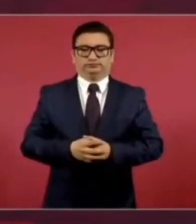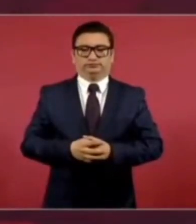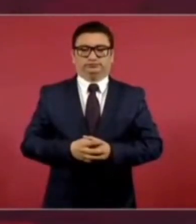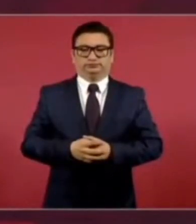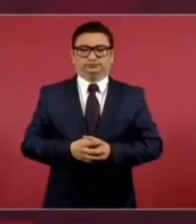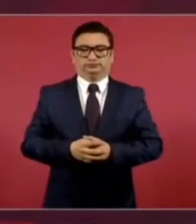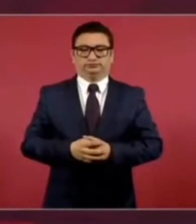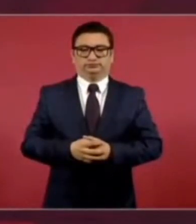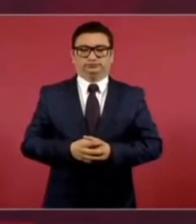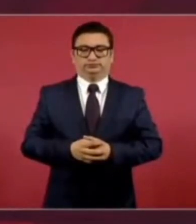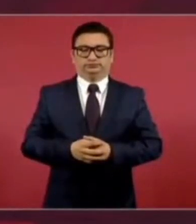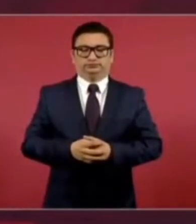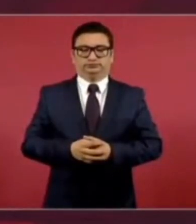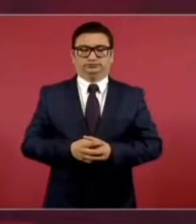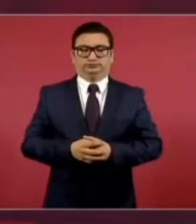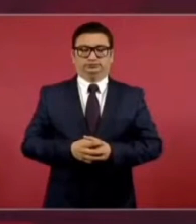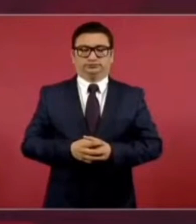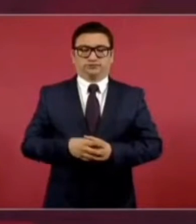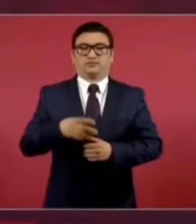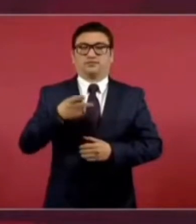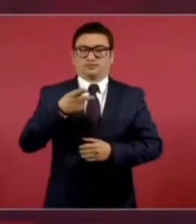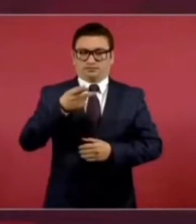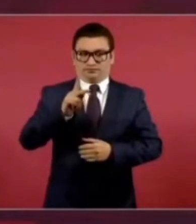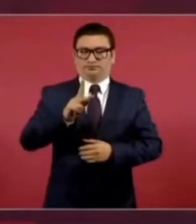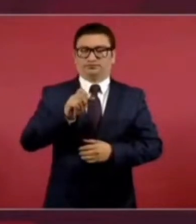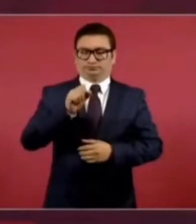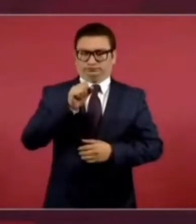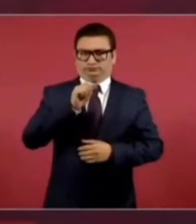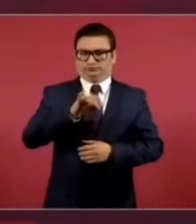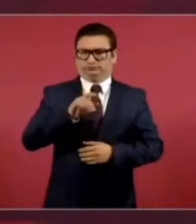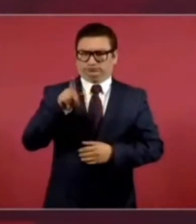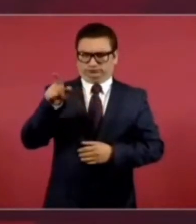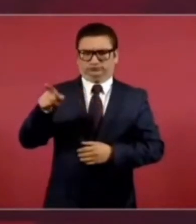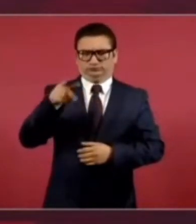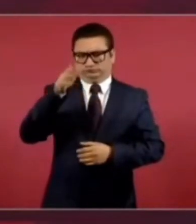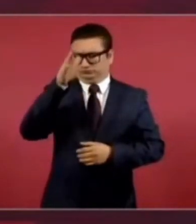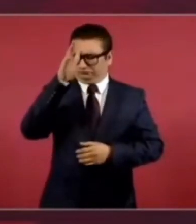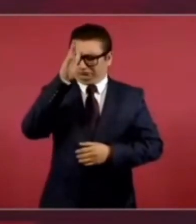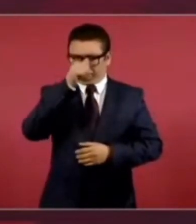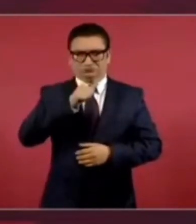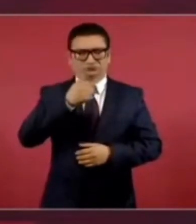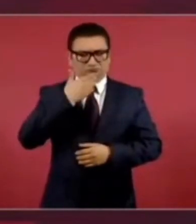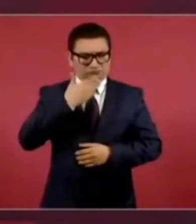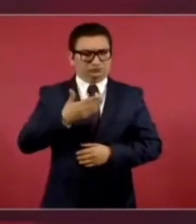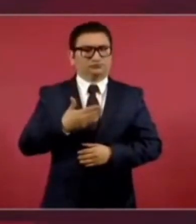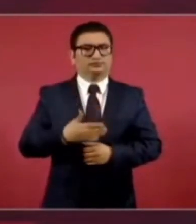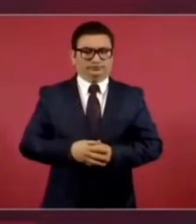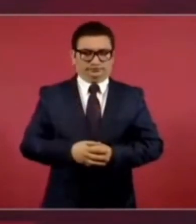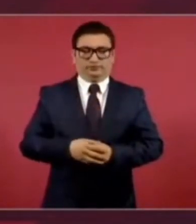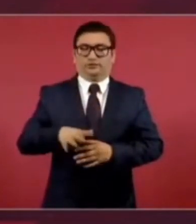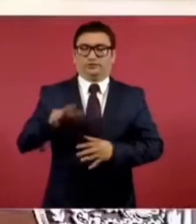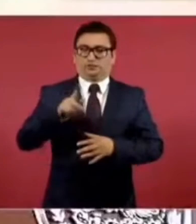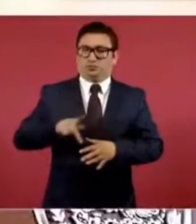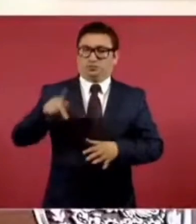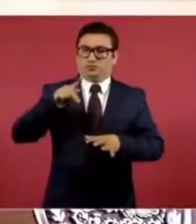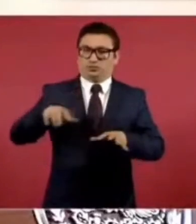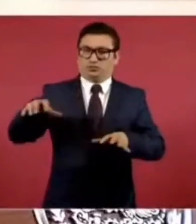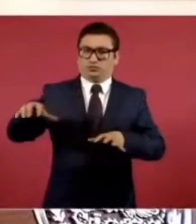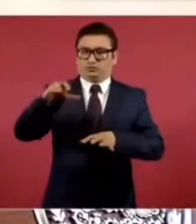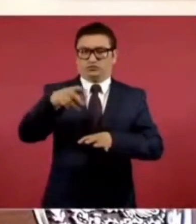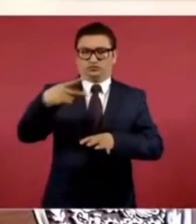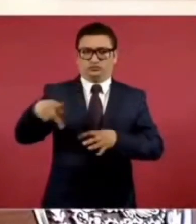Pero sí él estaba de acuerdo en restituir a los pueblos de las